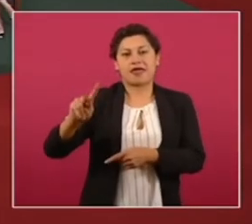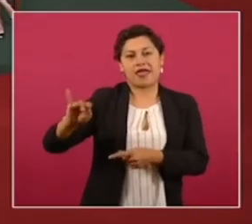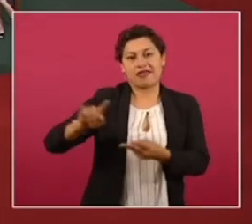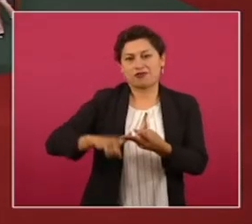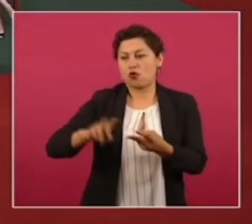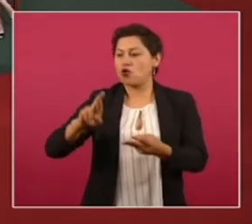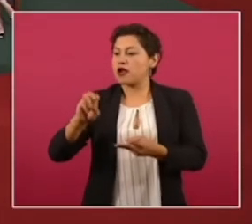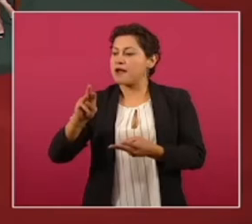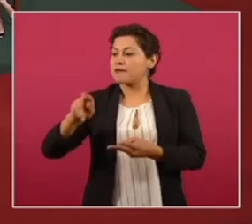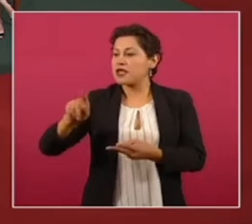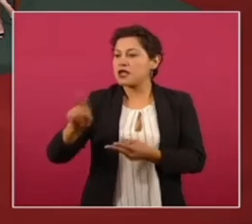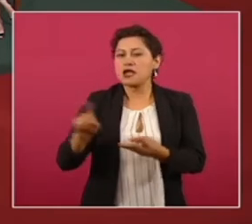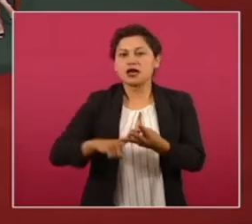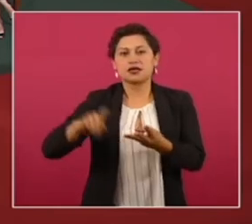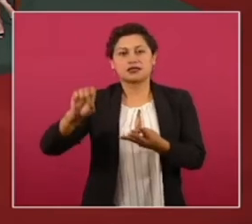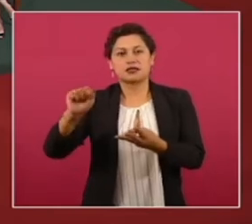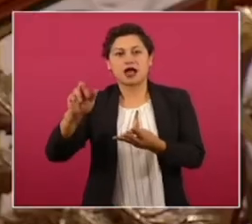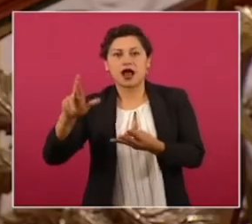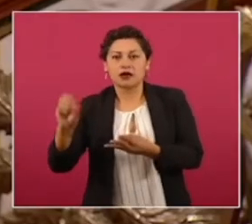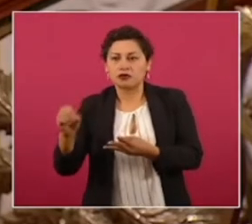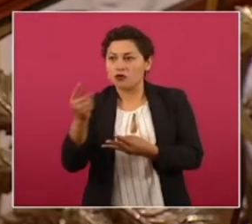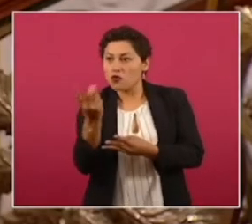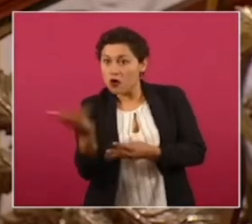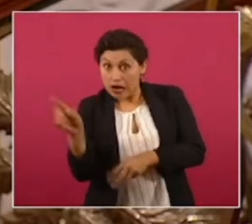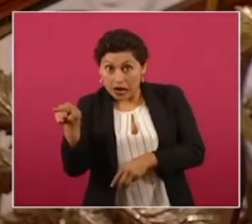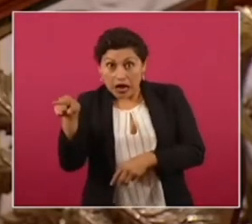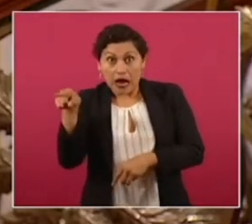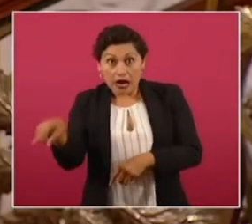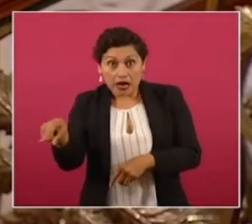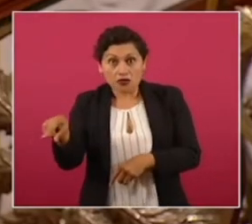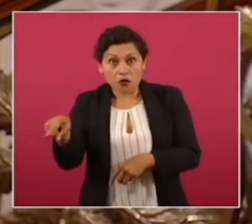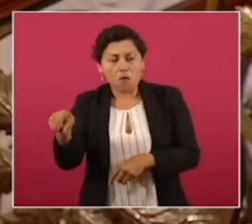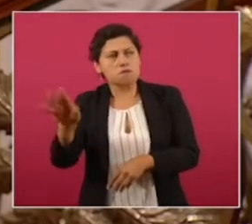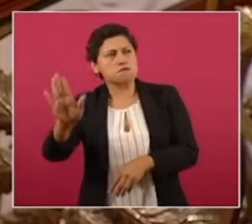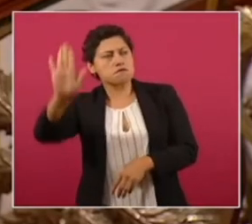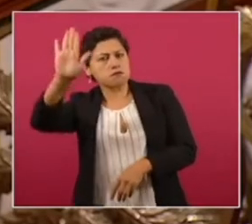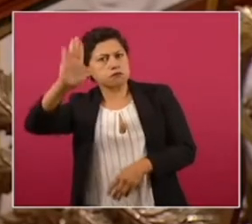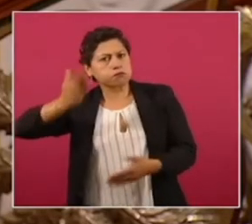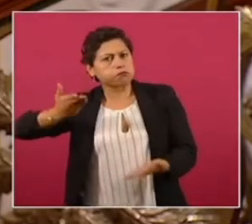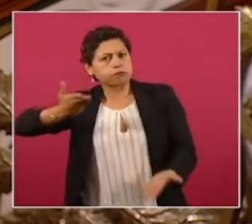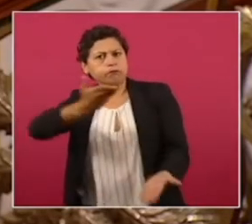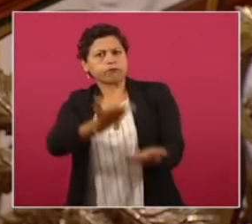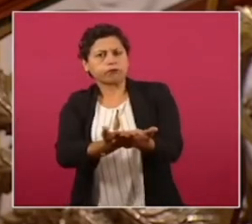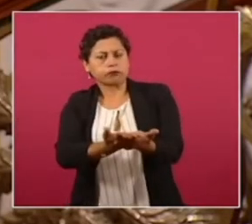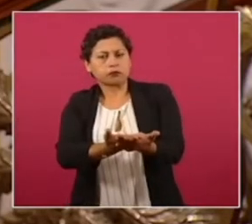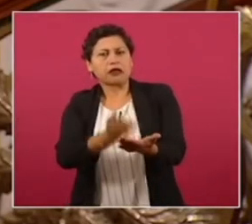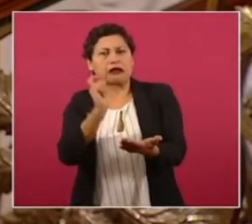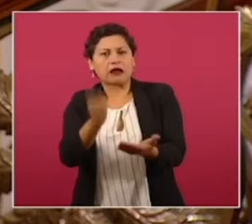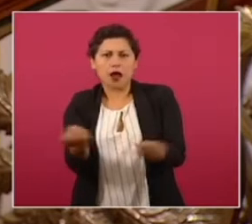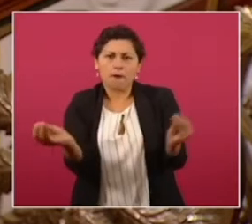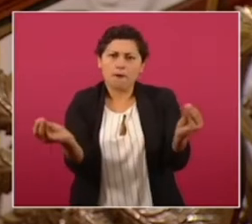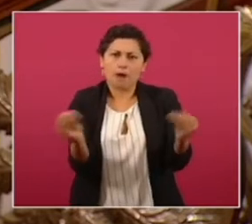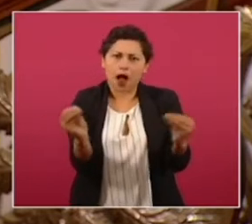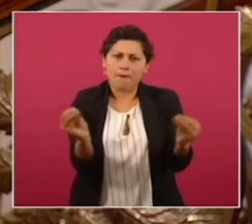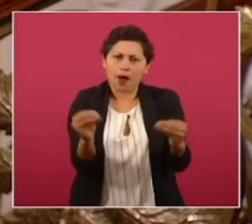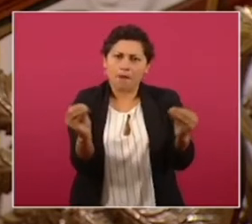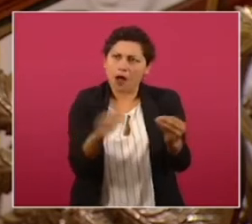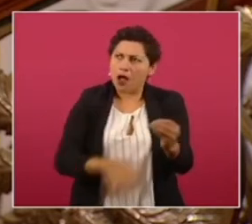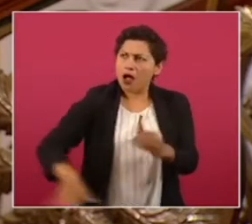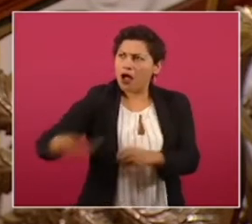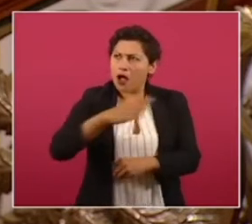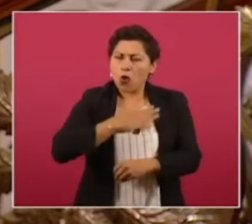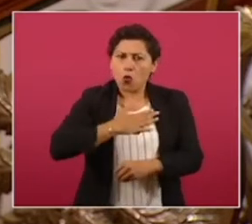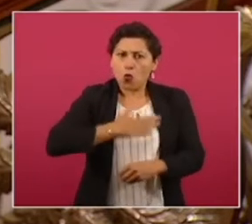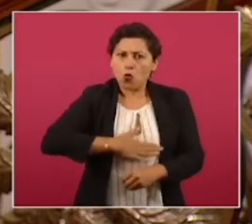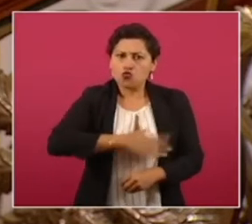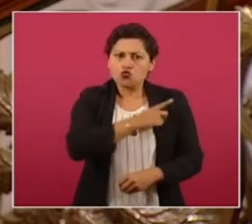Ramírez, Francisco Zarco, tuvieron el valor de plantear algunos aspectos del debate de este tipo de injusticias a lo largo